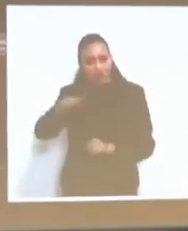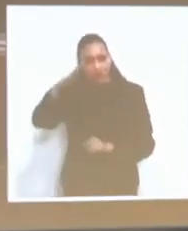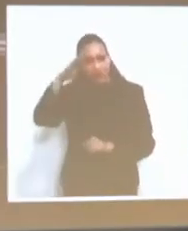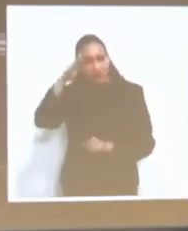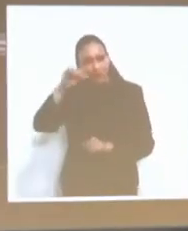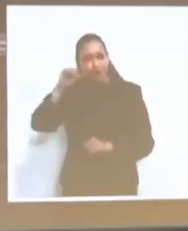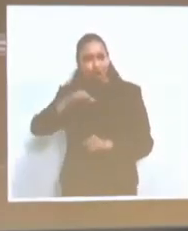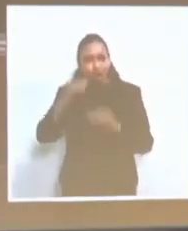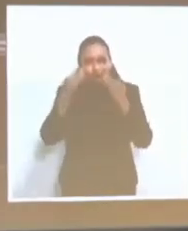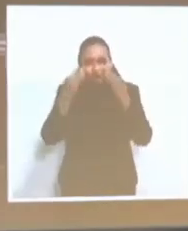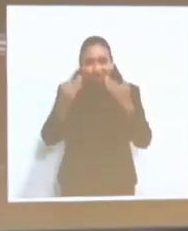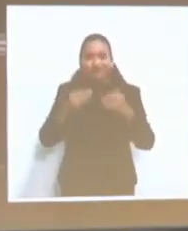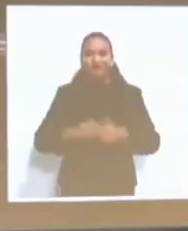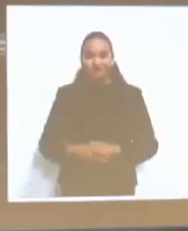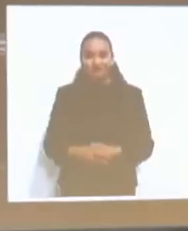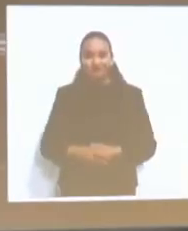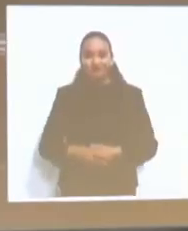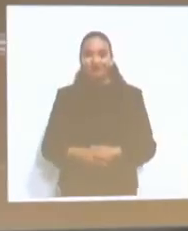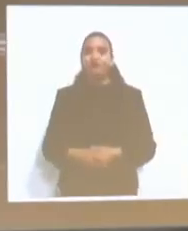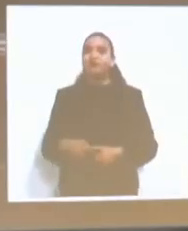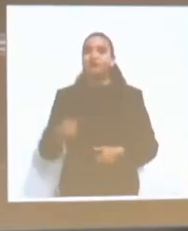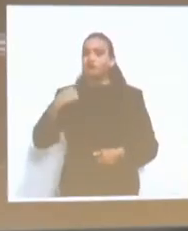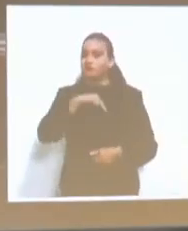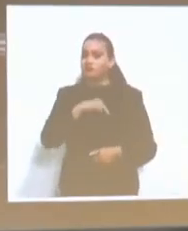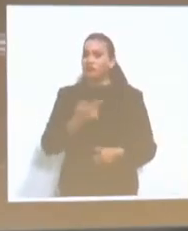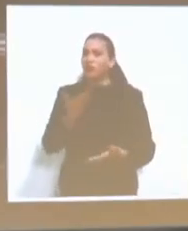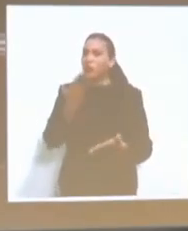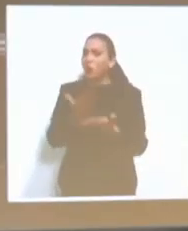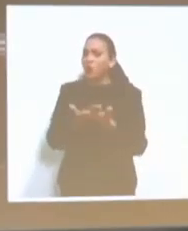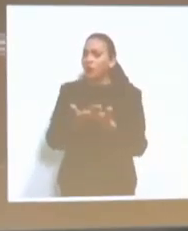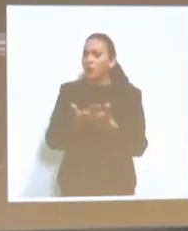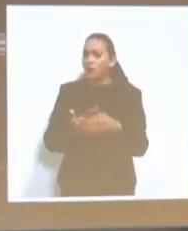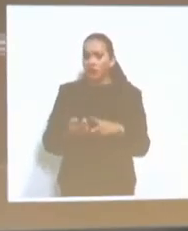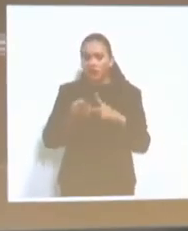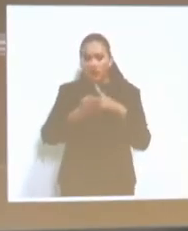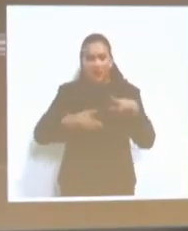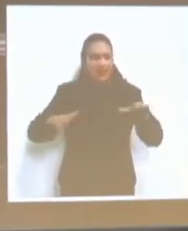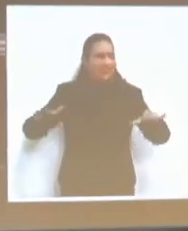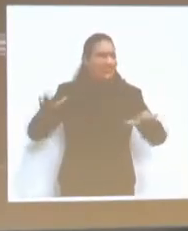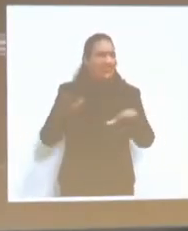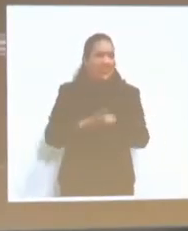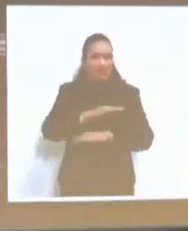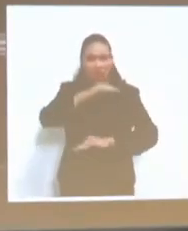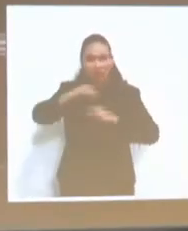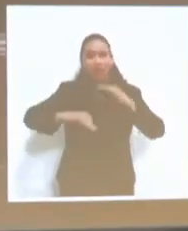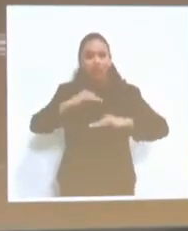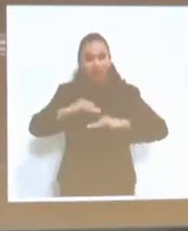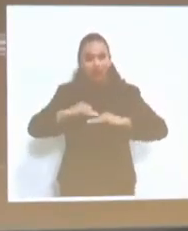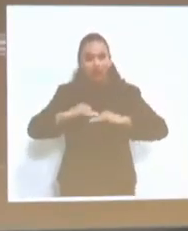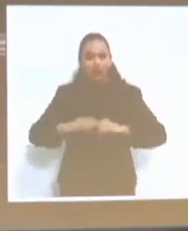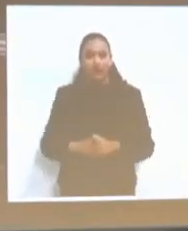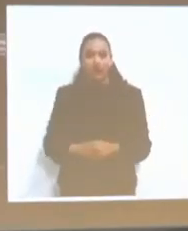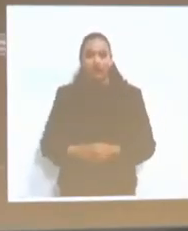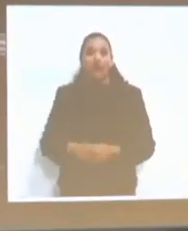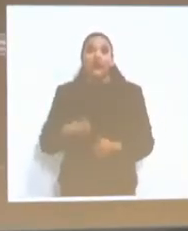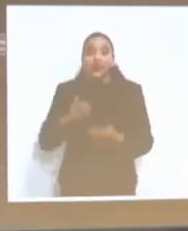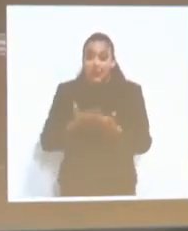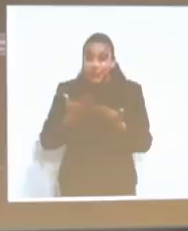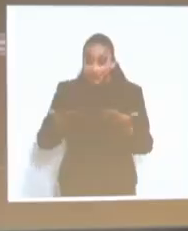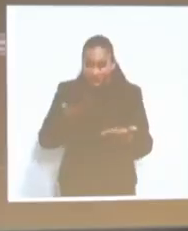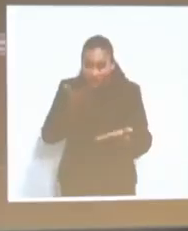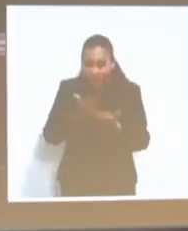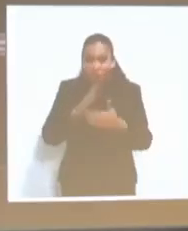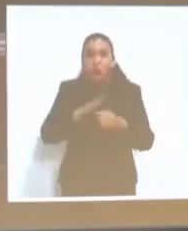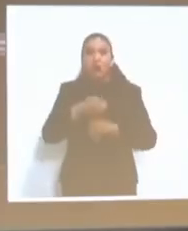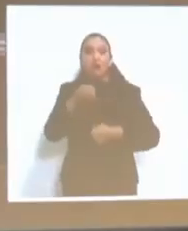El caso de la llamada a la intervención de Estados Unidos es muy grave en el sentido de decir al exterior también, estamos